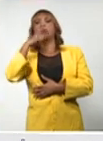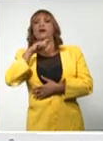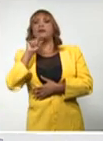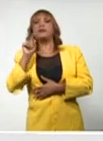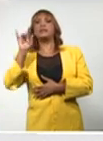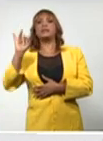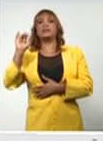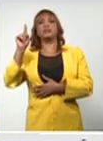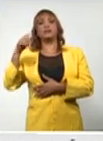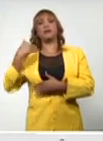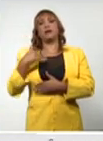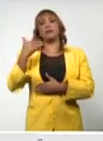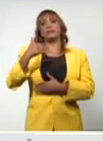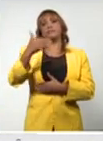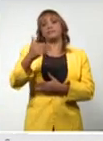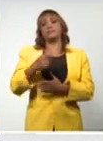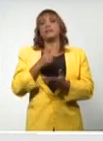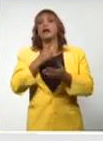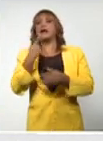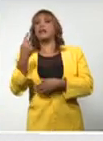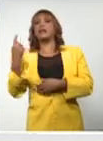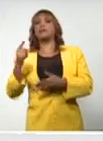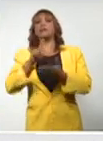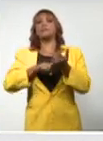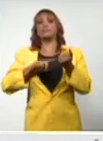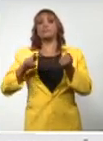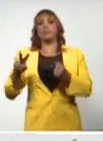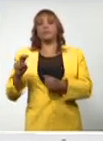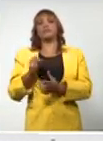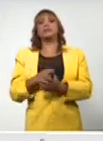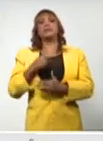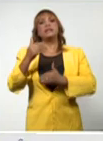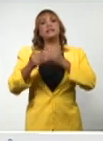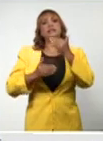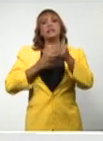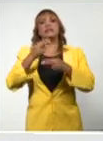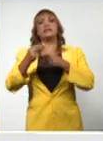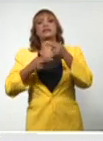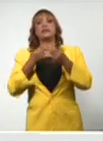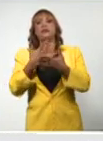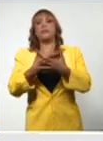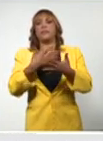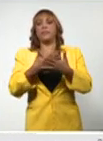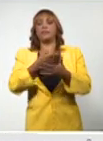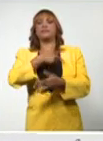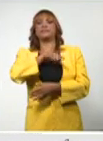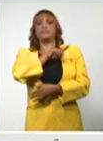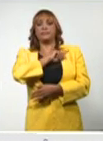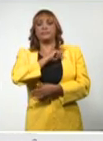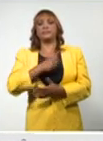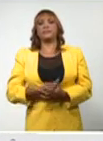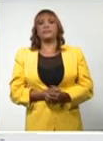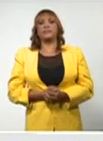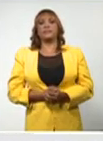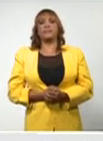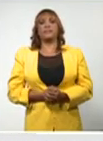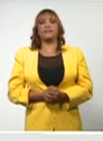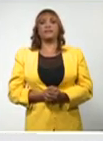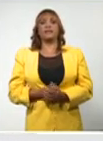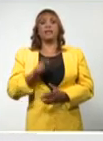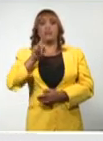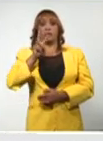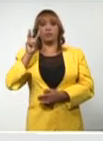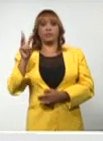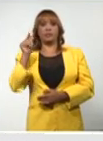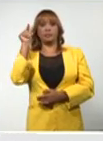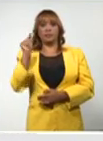así, de cada uno de los territorios se procesaron muestras en el día de ayer. Los 13 casos